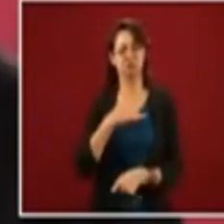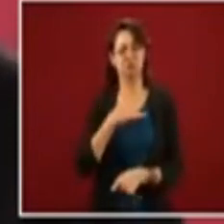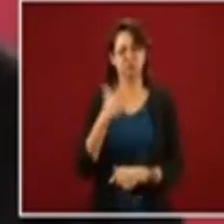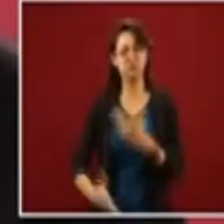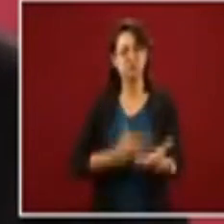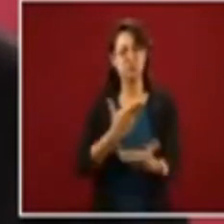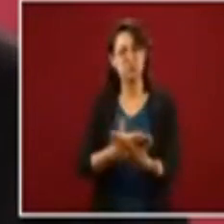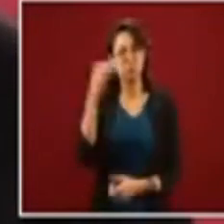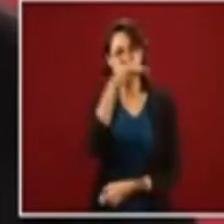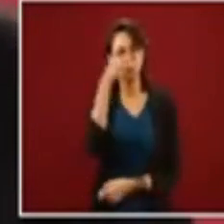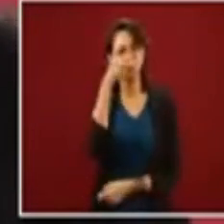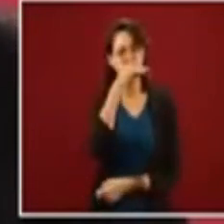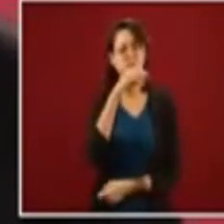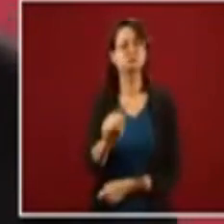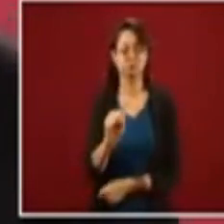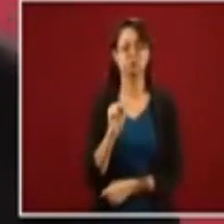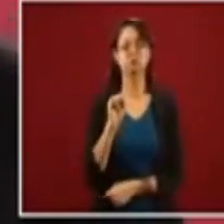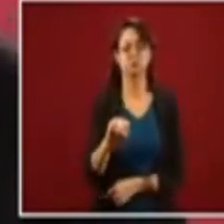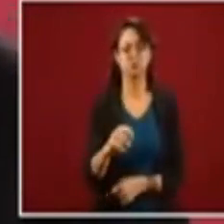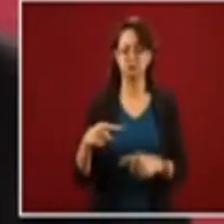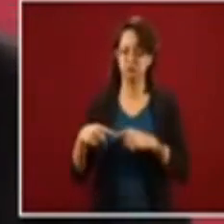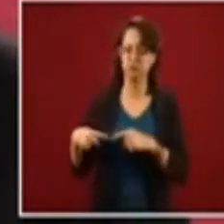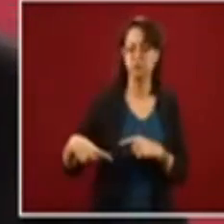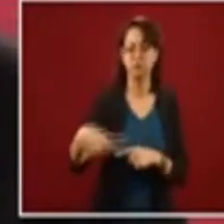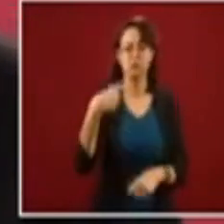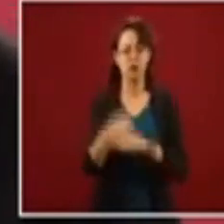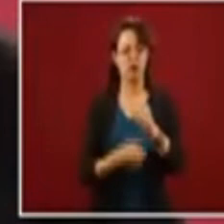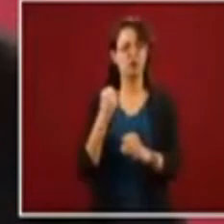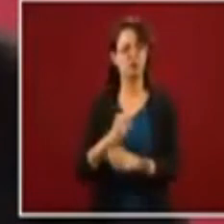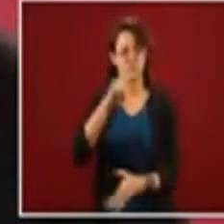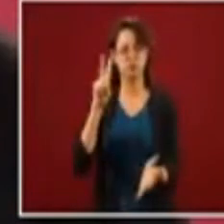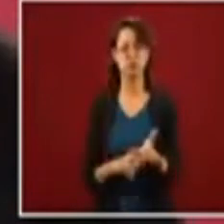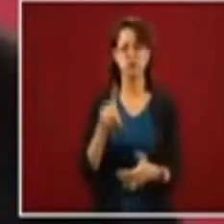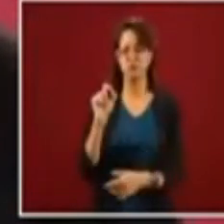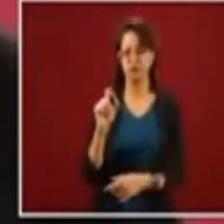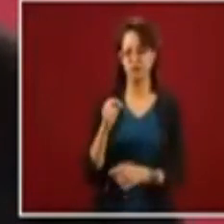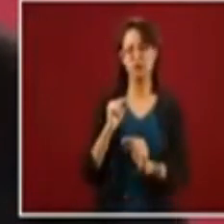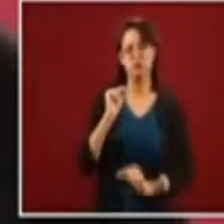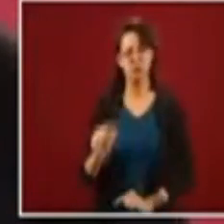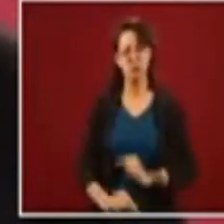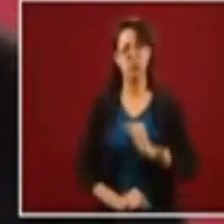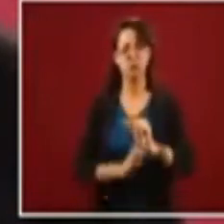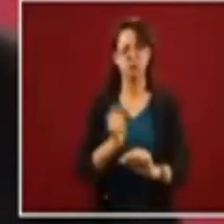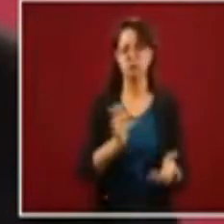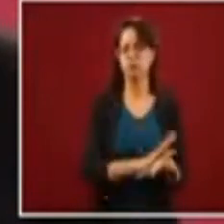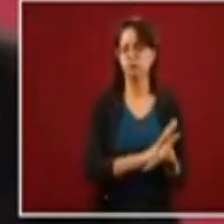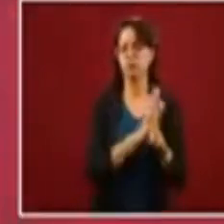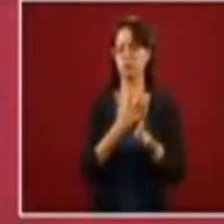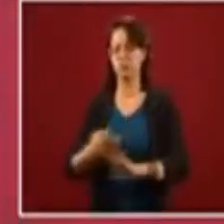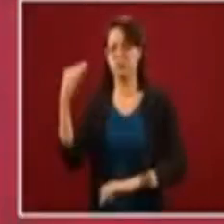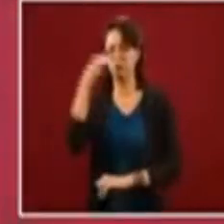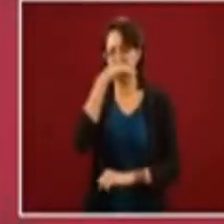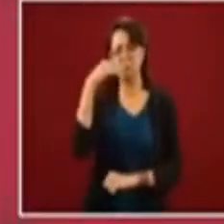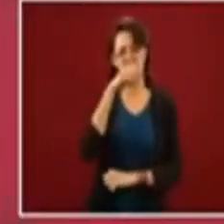gratuitas hacia el primero de diciembre de este año como lo ha instruido el presidente de la